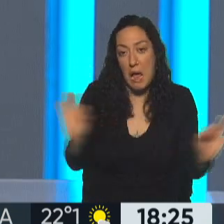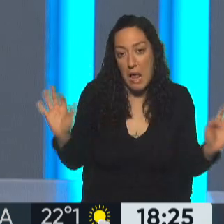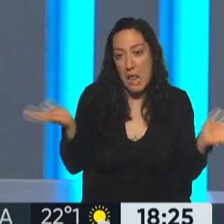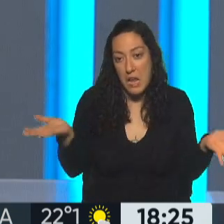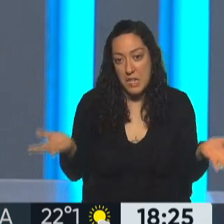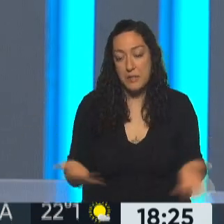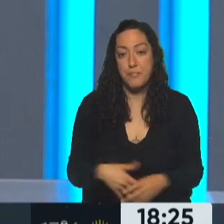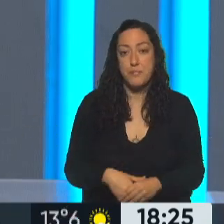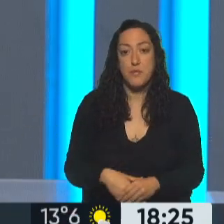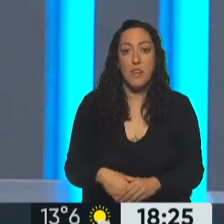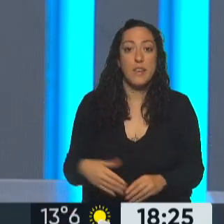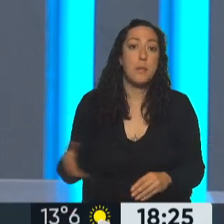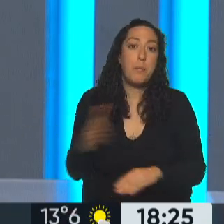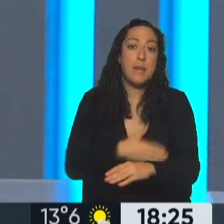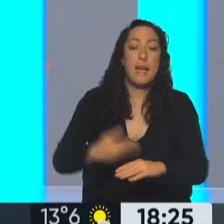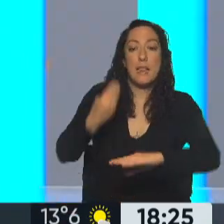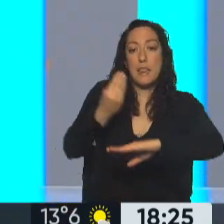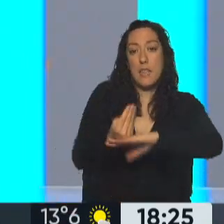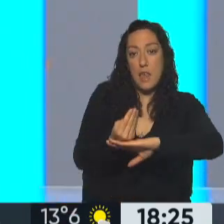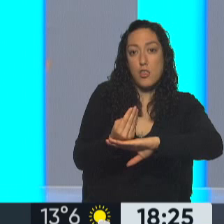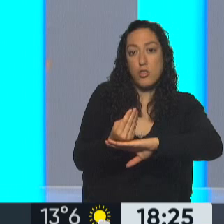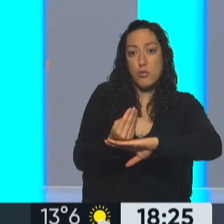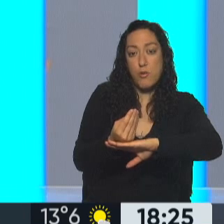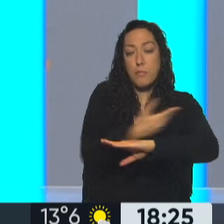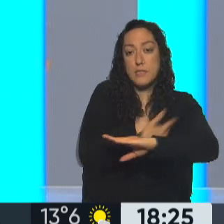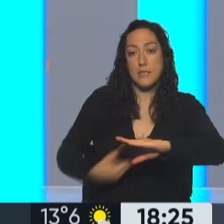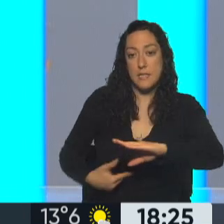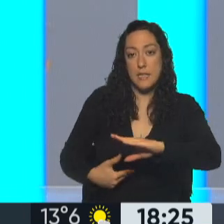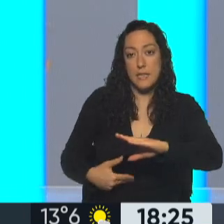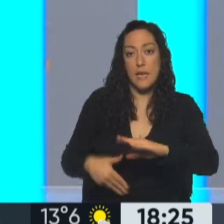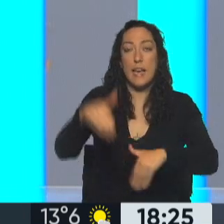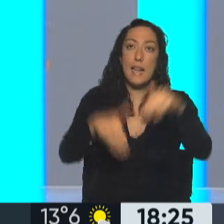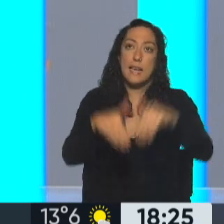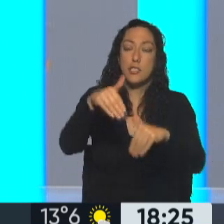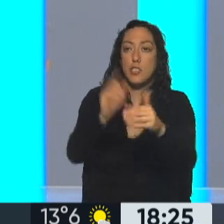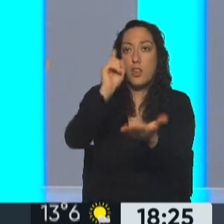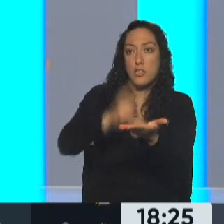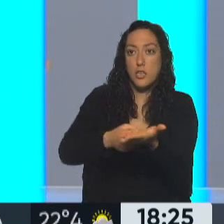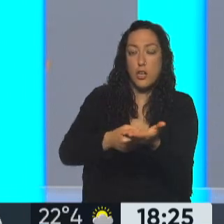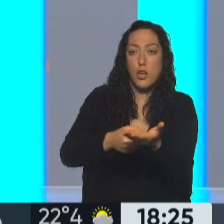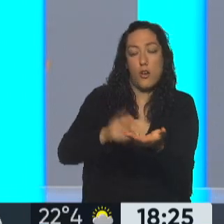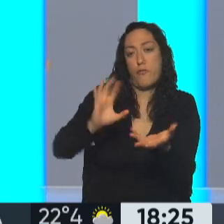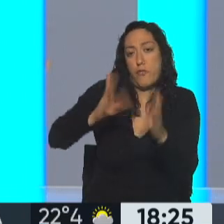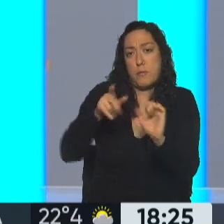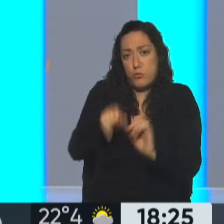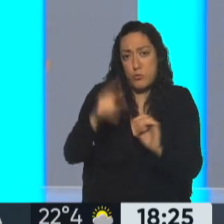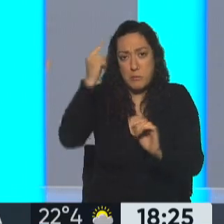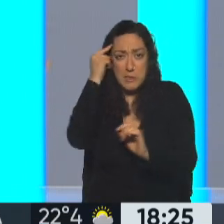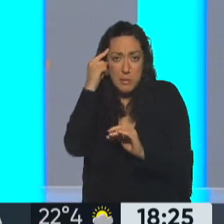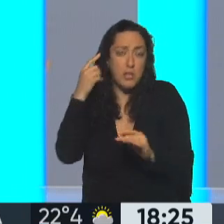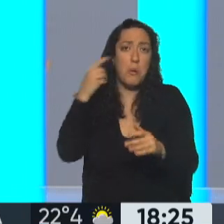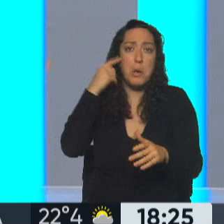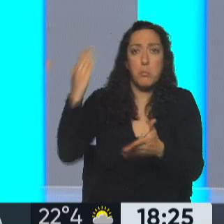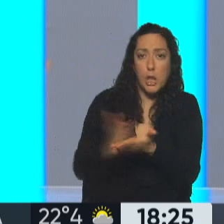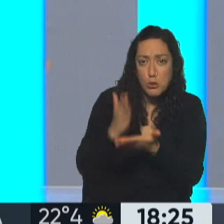sea, este ministro, candidato a presidente, no es que tome una medida electoralista y no está en su gen. Está pensando en realmente cómo mejorar la